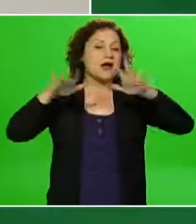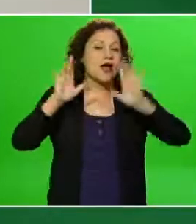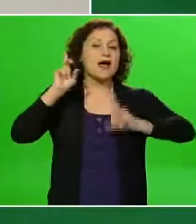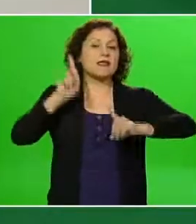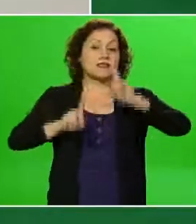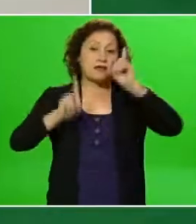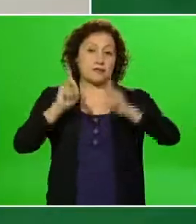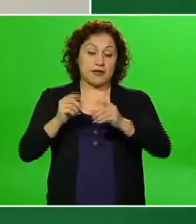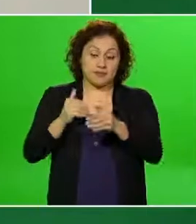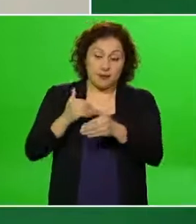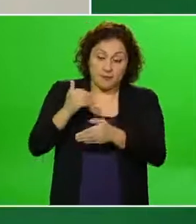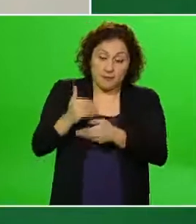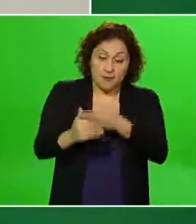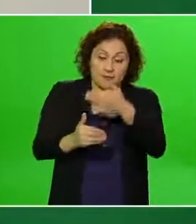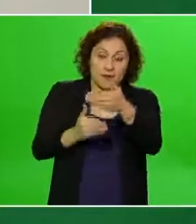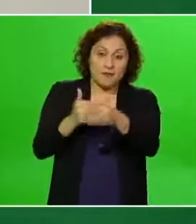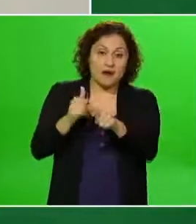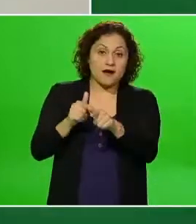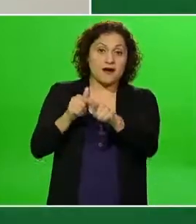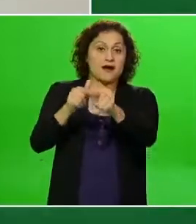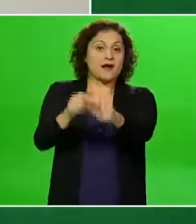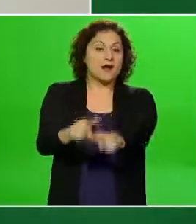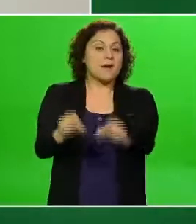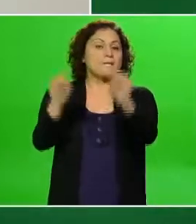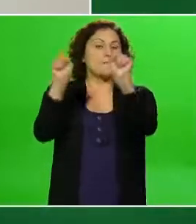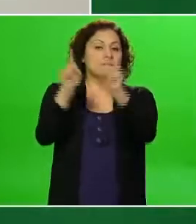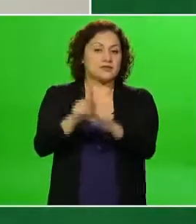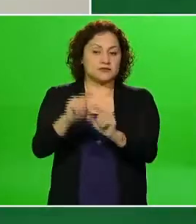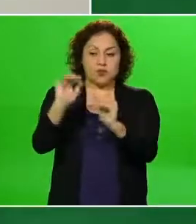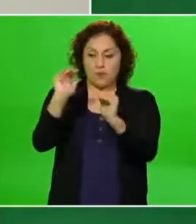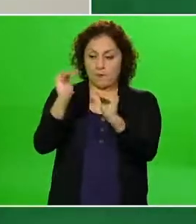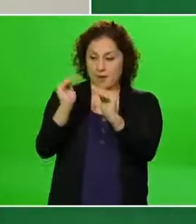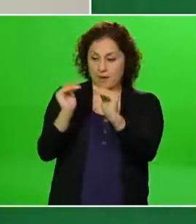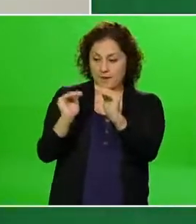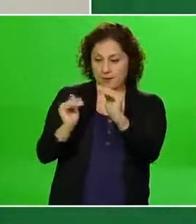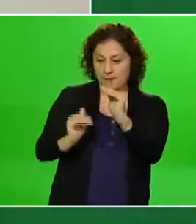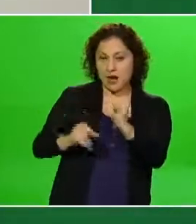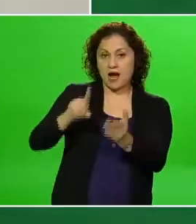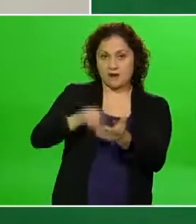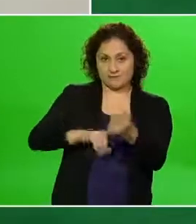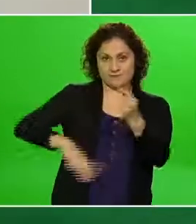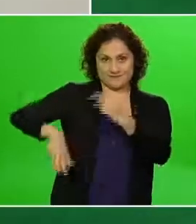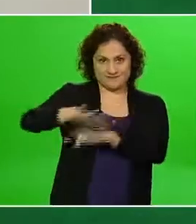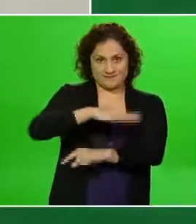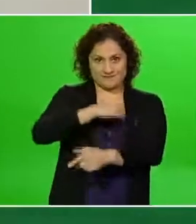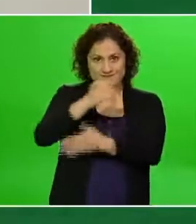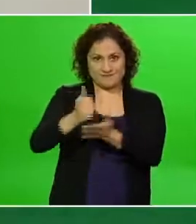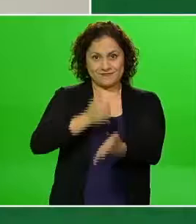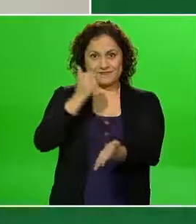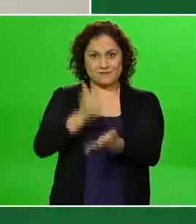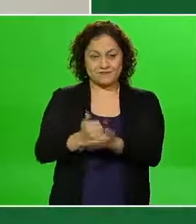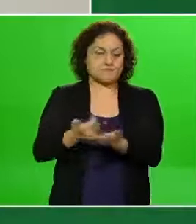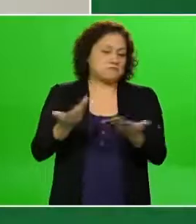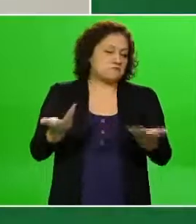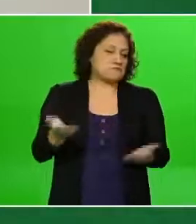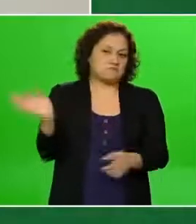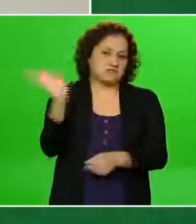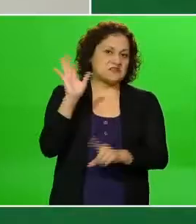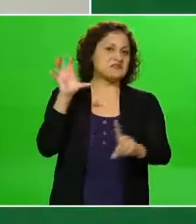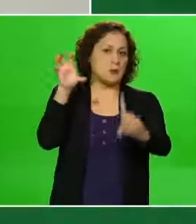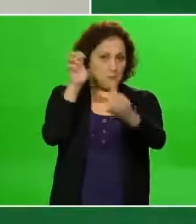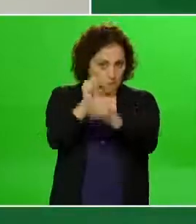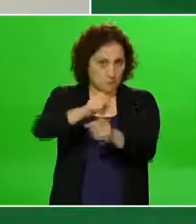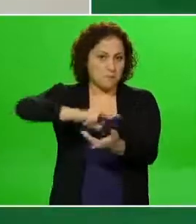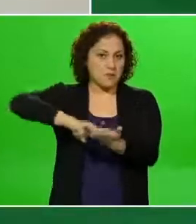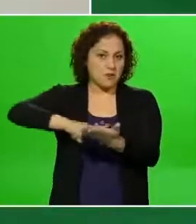el comportamiento y el control de la epidemia se mantienen como hasta ahora en la Ciudad de México, pues de seguro será un objetivo que puedan lograr, pero